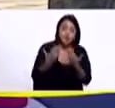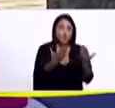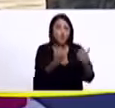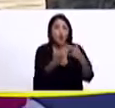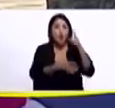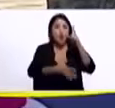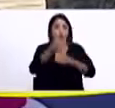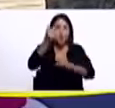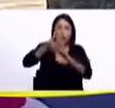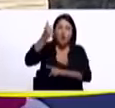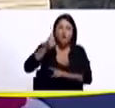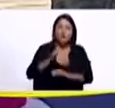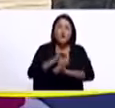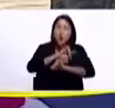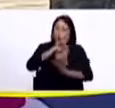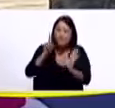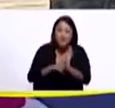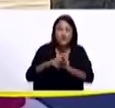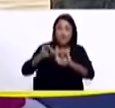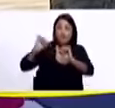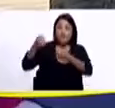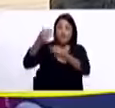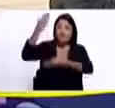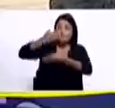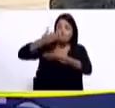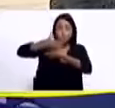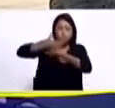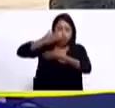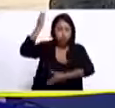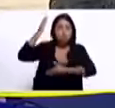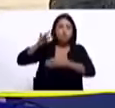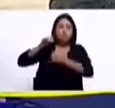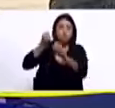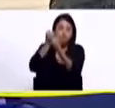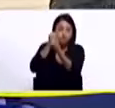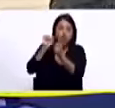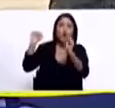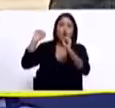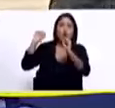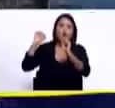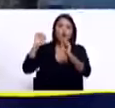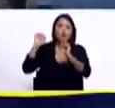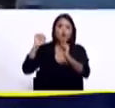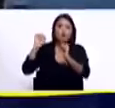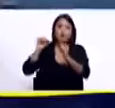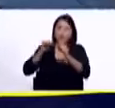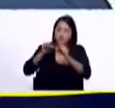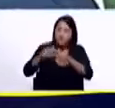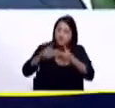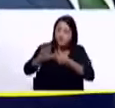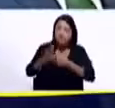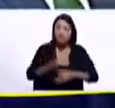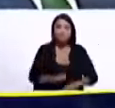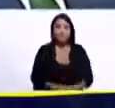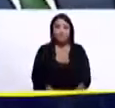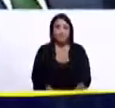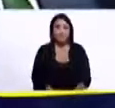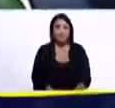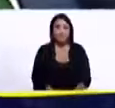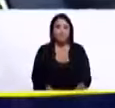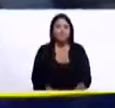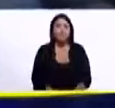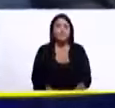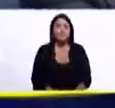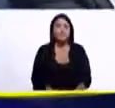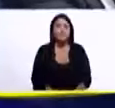que es el levantamiento completo, total y permanente en el tiempo de todas las sanciones y medidas